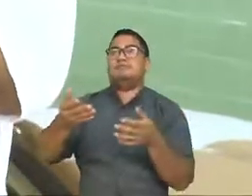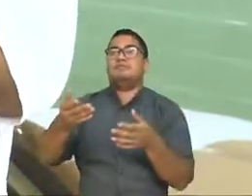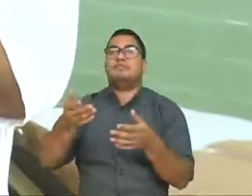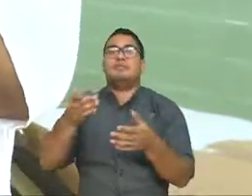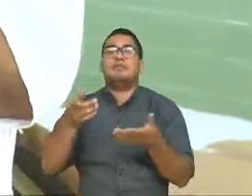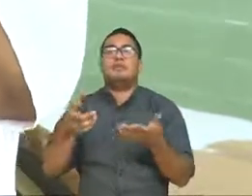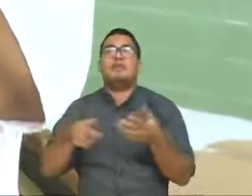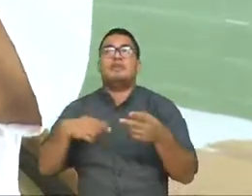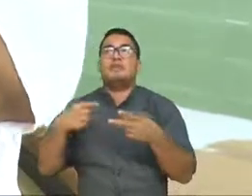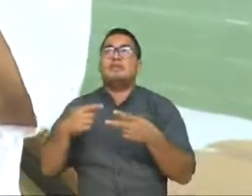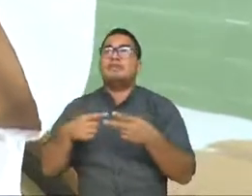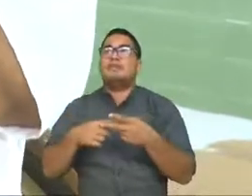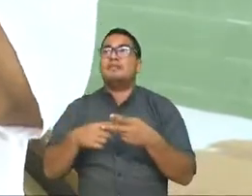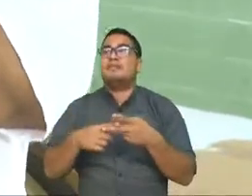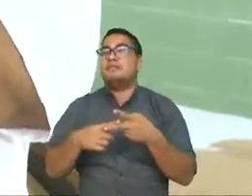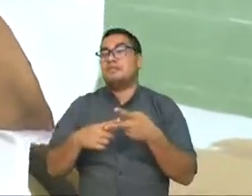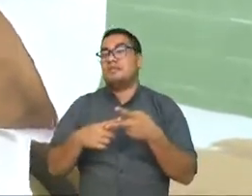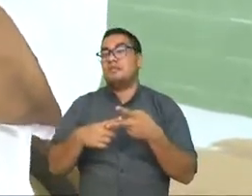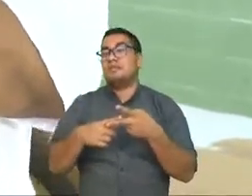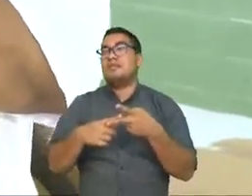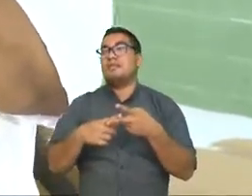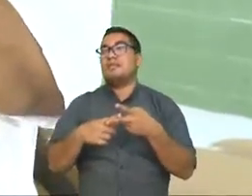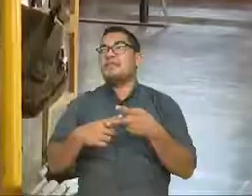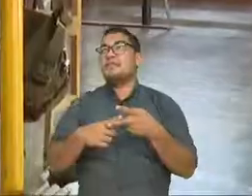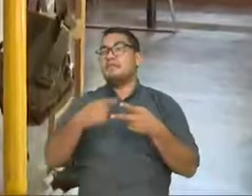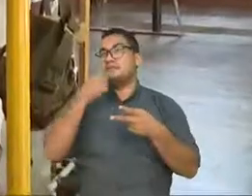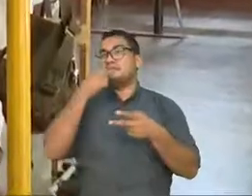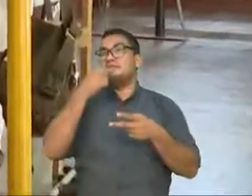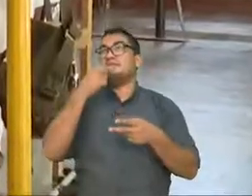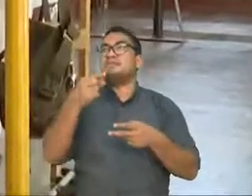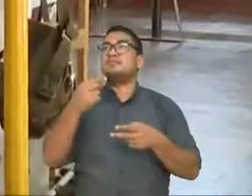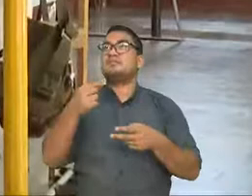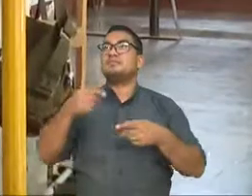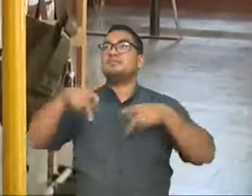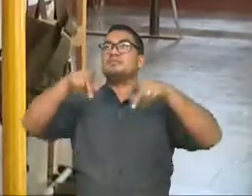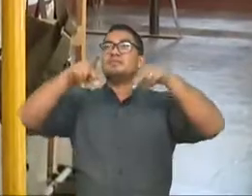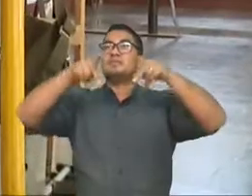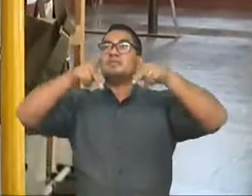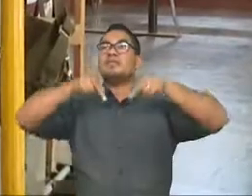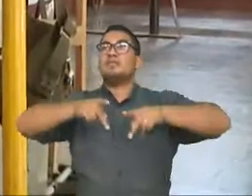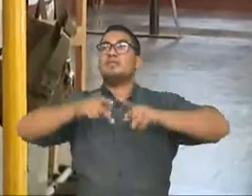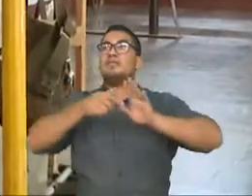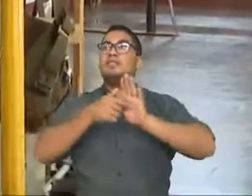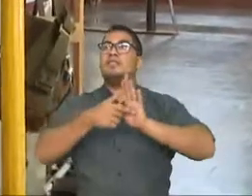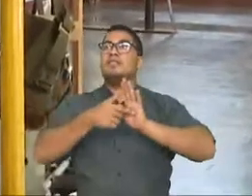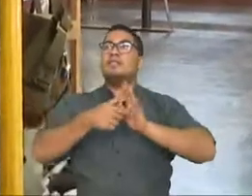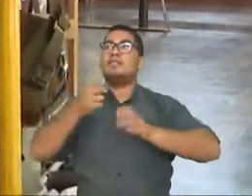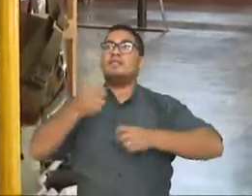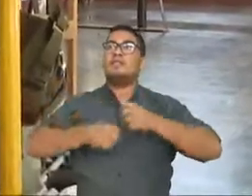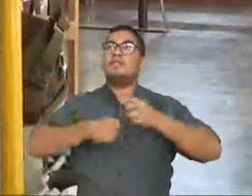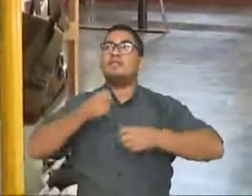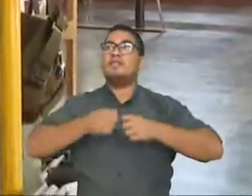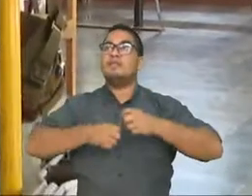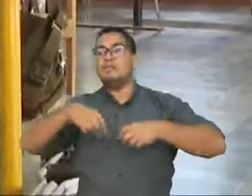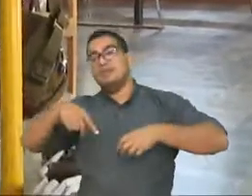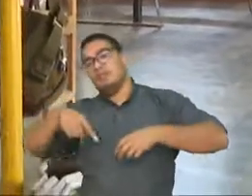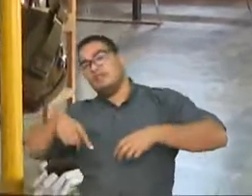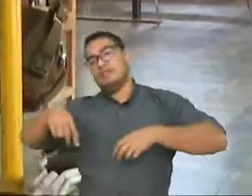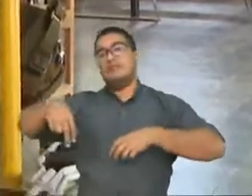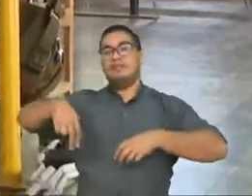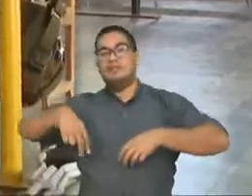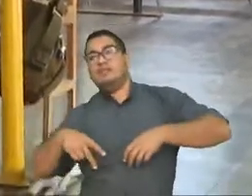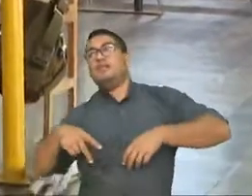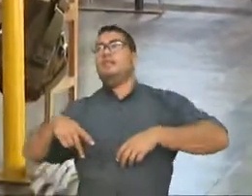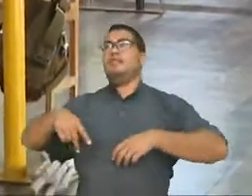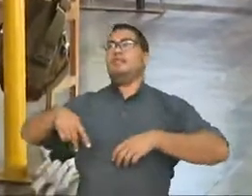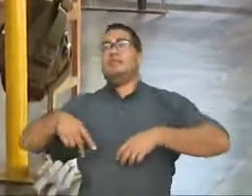del miembro inferior, el paciente queda con secuelas, como por ejemplo una marcha mala. Entonces, al tener